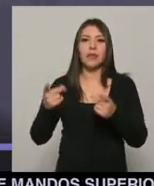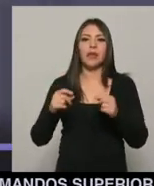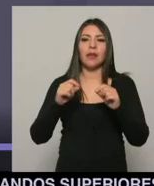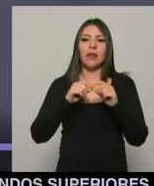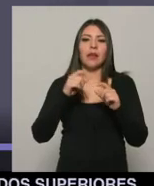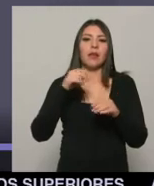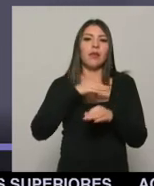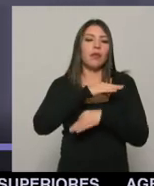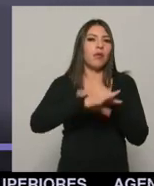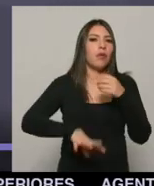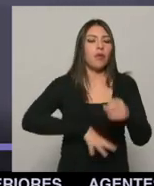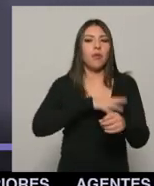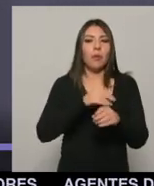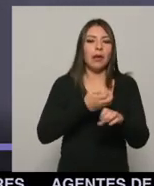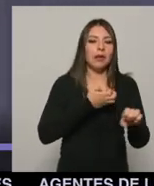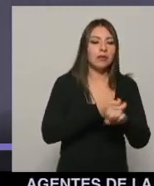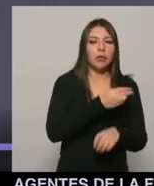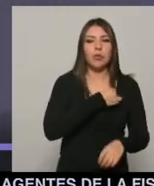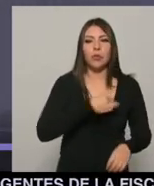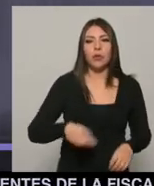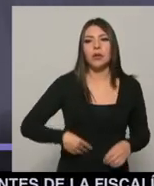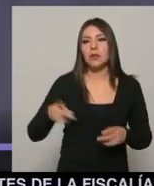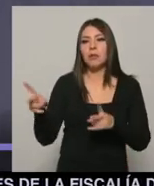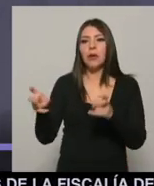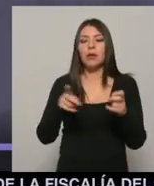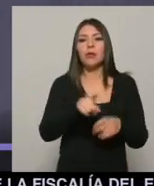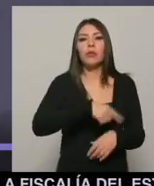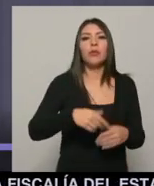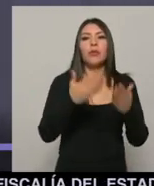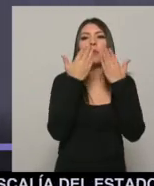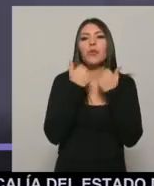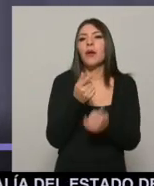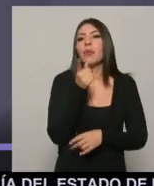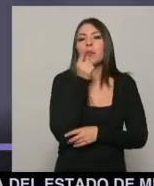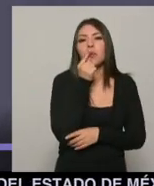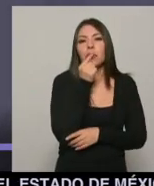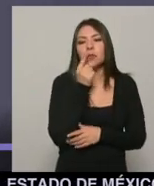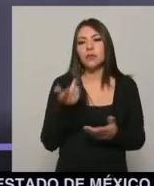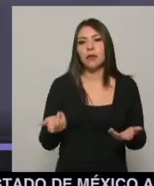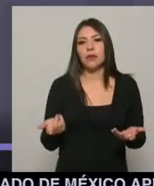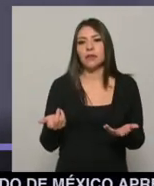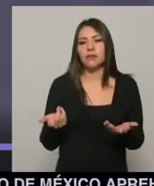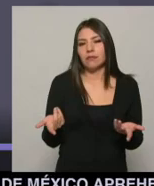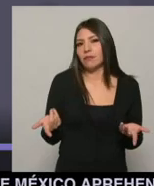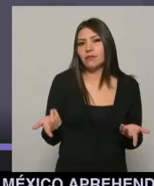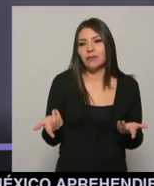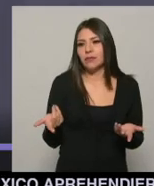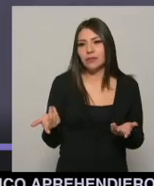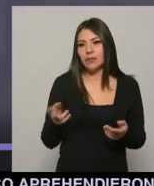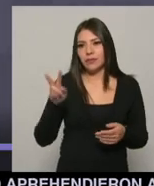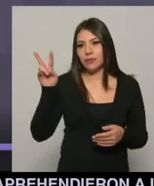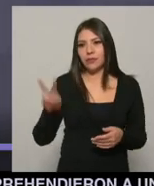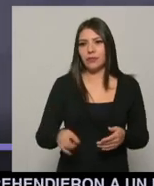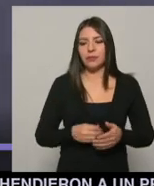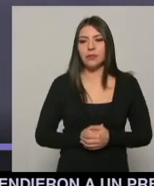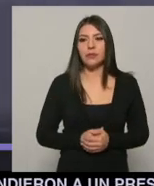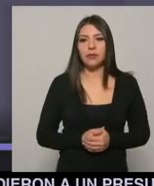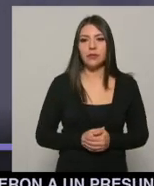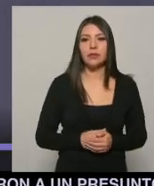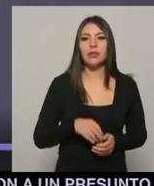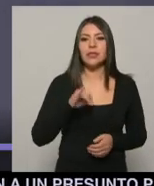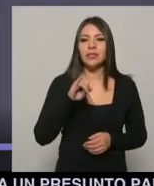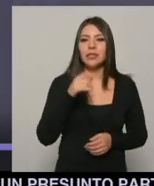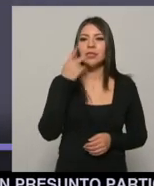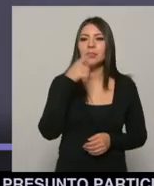la delincuencia, pues es un poco complicado. Y luego sin policías, no crearon policías, pues es lógico que... Reginaldo, pero estamos hablando de la Ciudad de